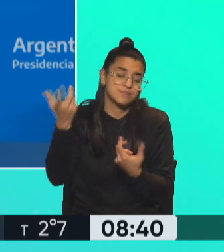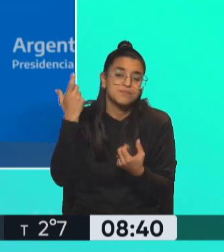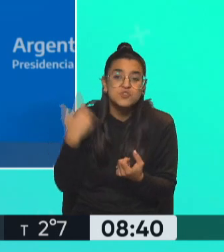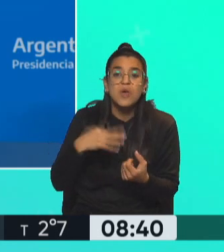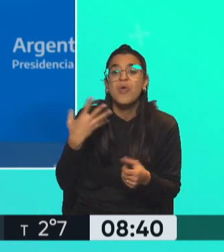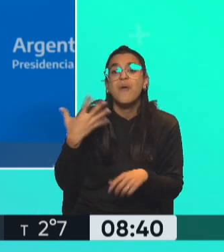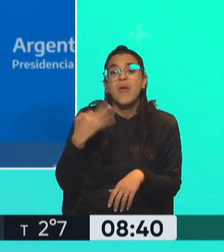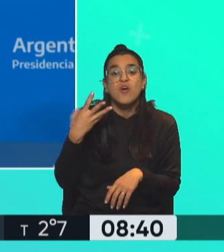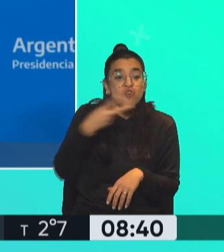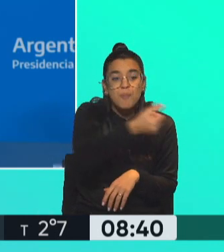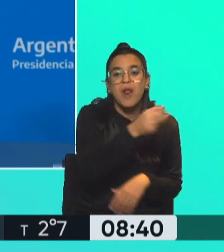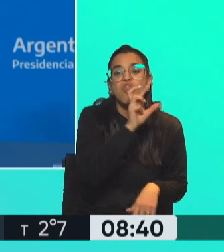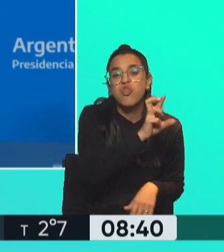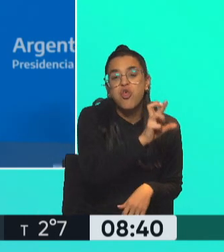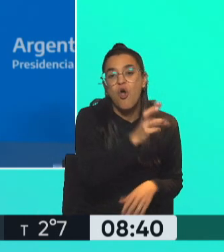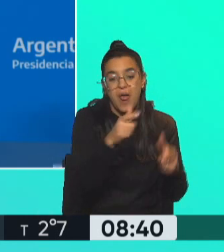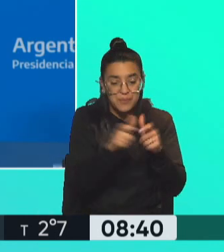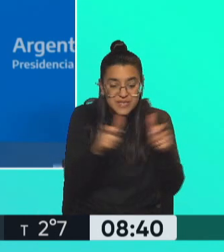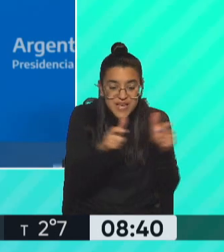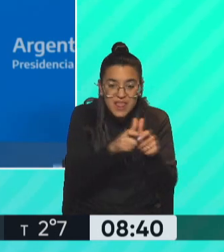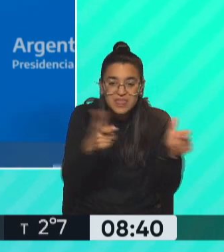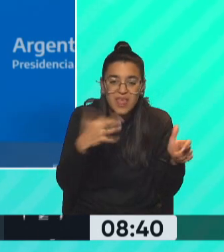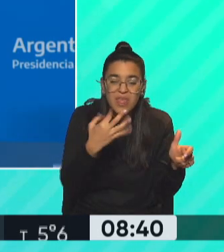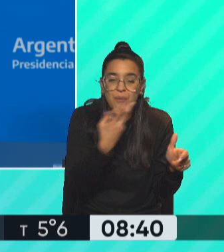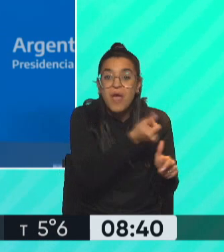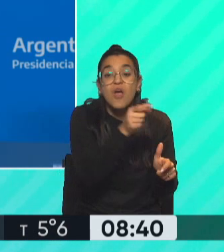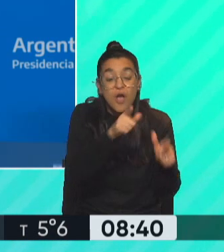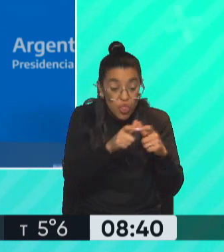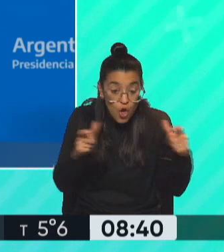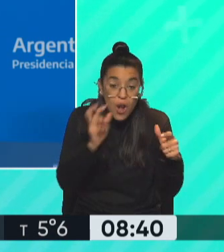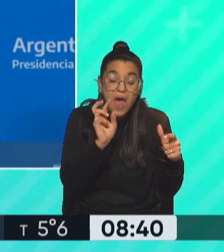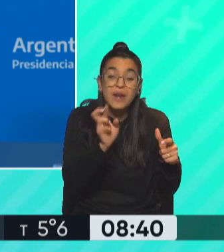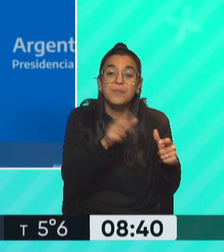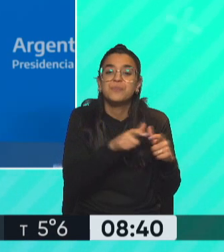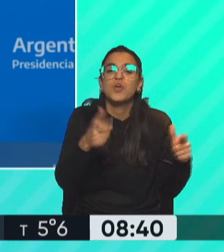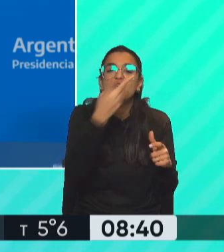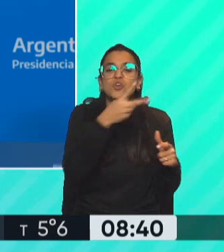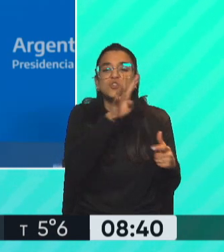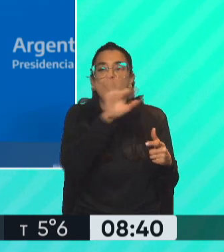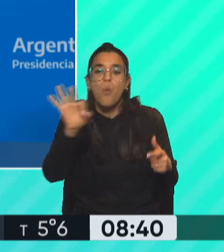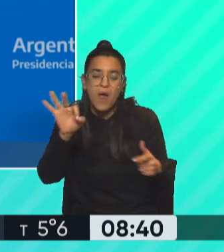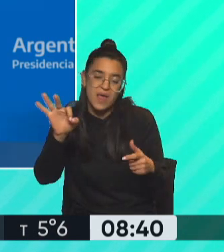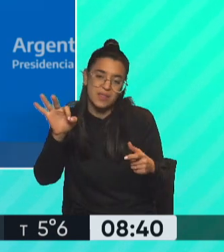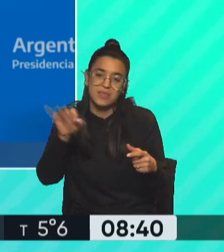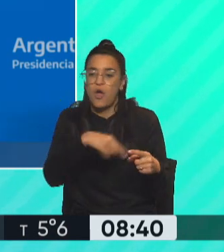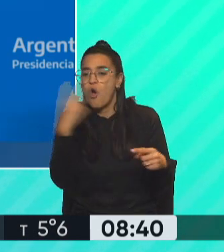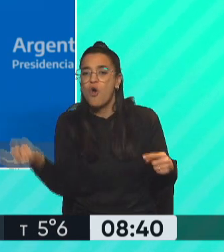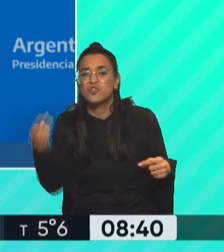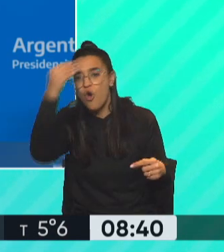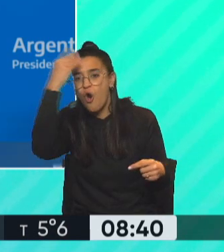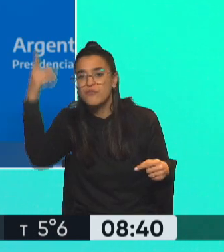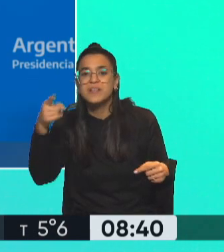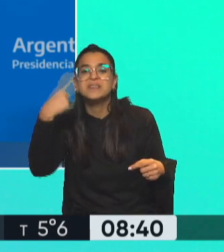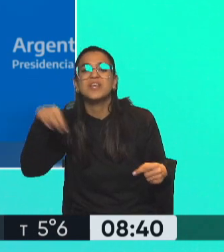al dólar, digamos, billete. Ese dólar billete, estamos hablando de un dólar de 240 contra un dólar oficial